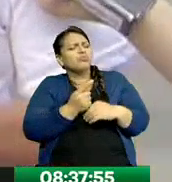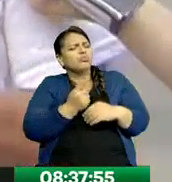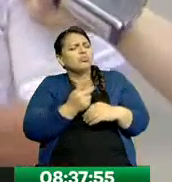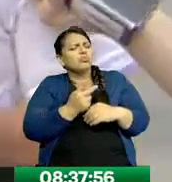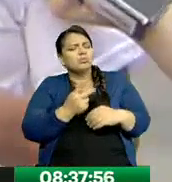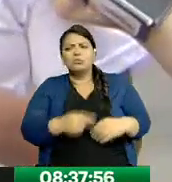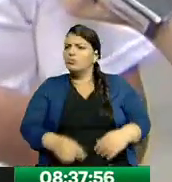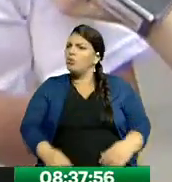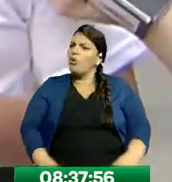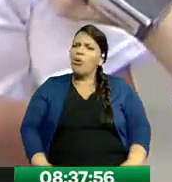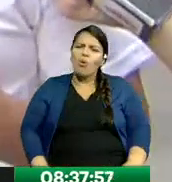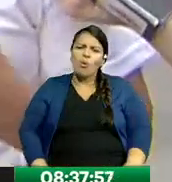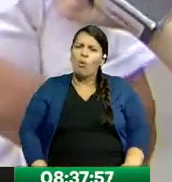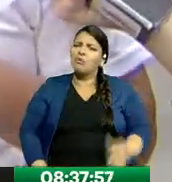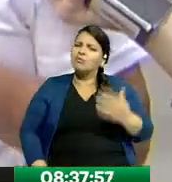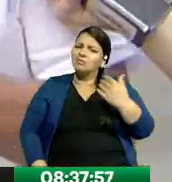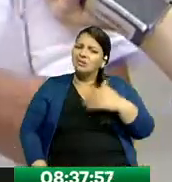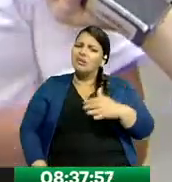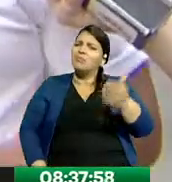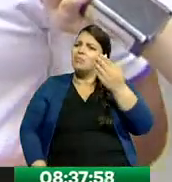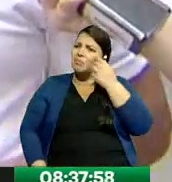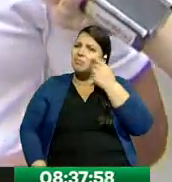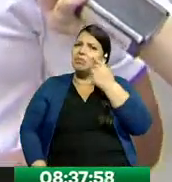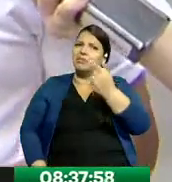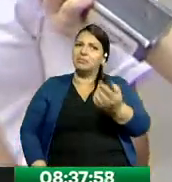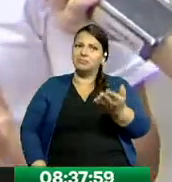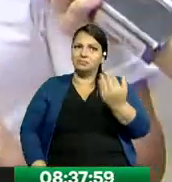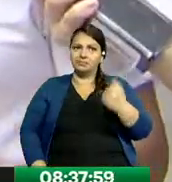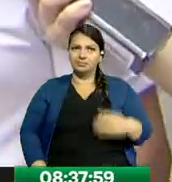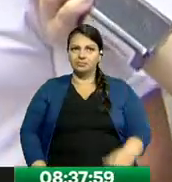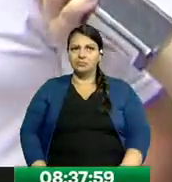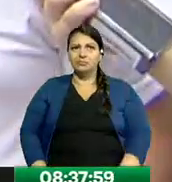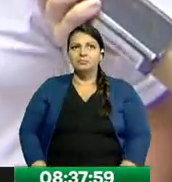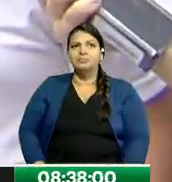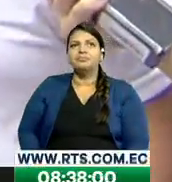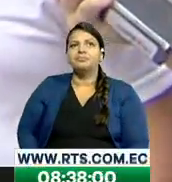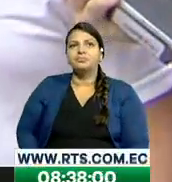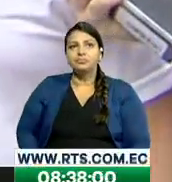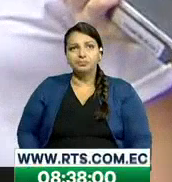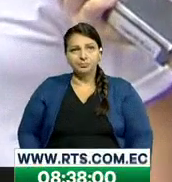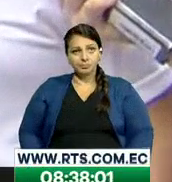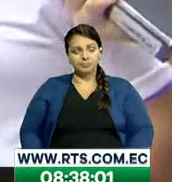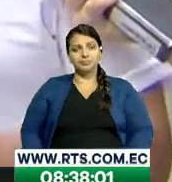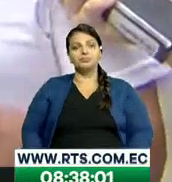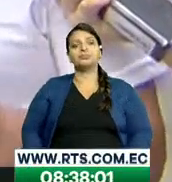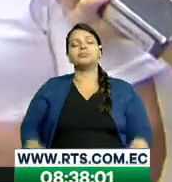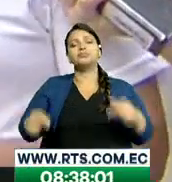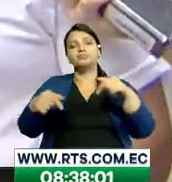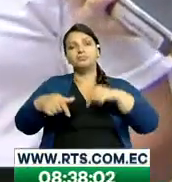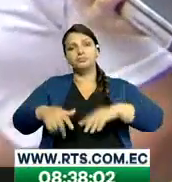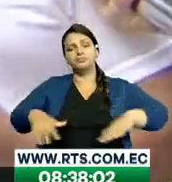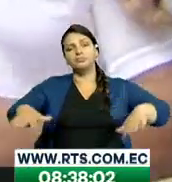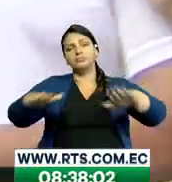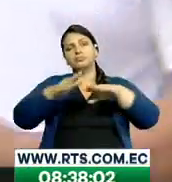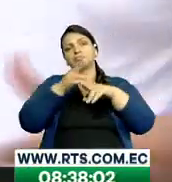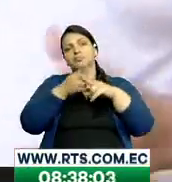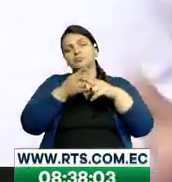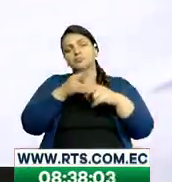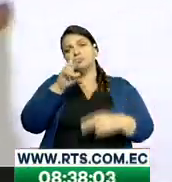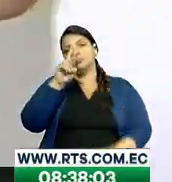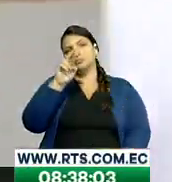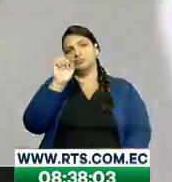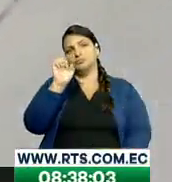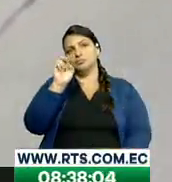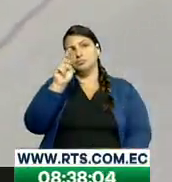proclamó como promoción, ¿se acuerda que usted nos hizo la entrevista con el cheque de cartón todo? Y la tenemos bonita la calle, pero